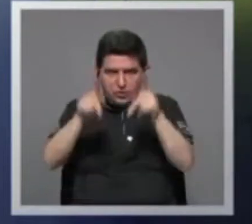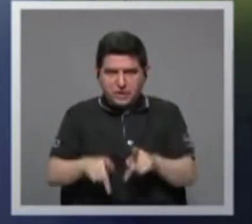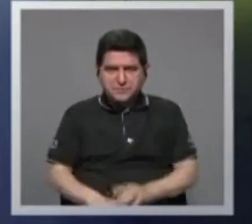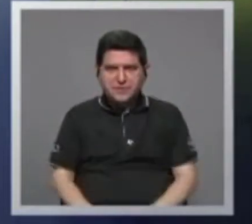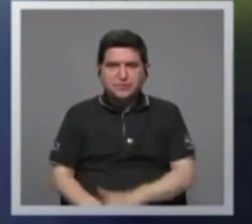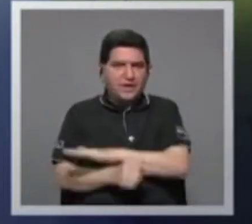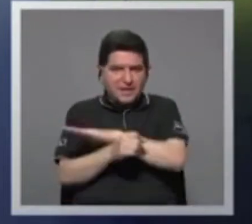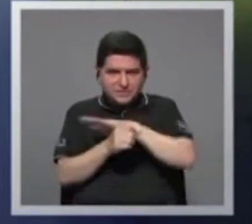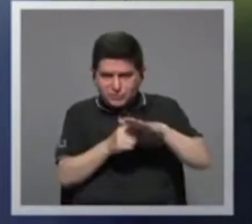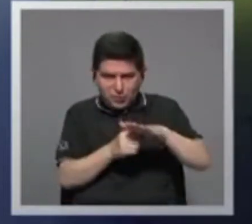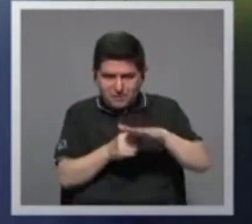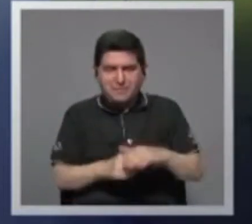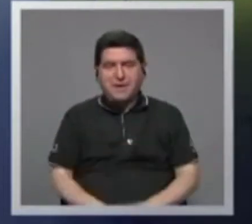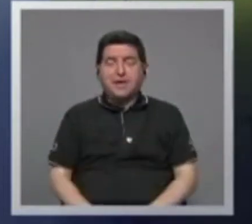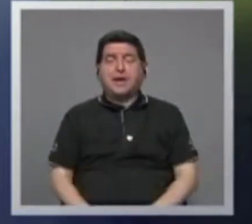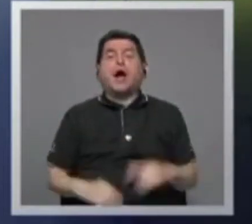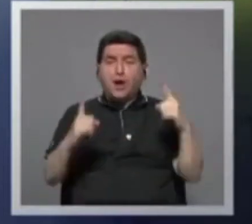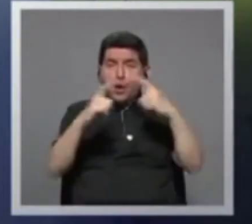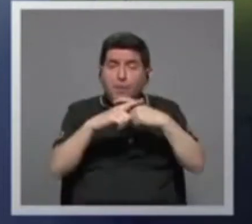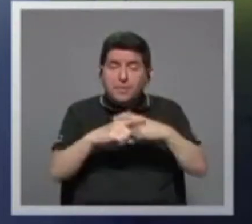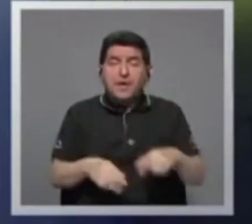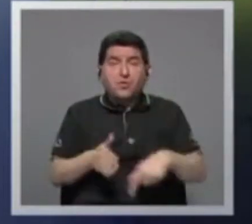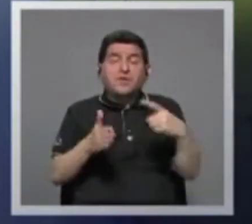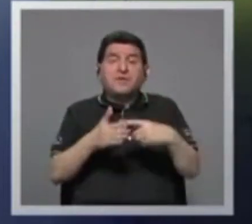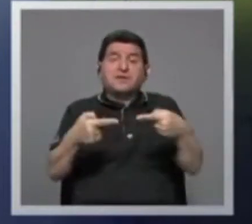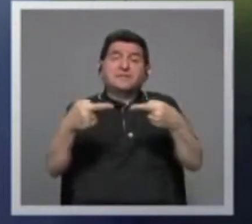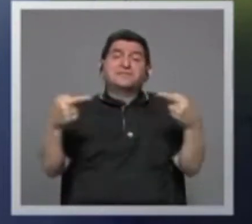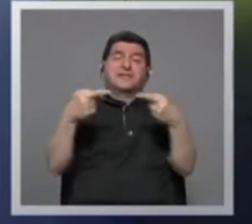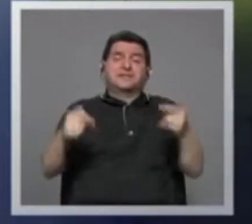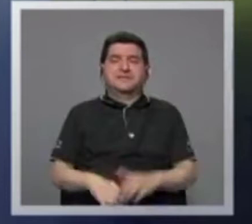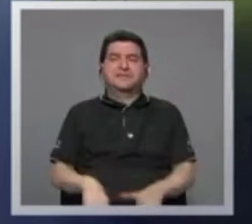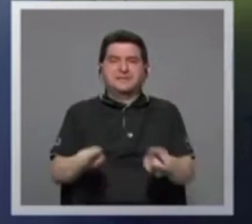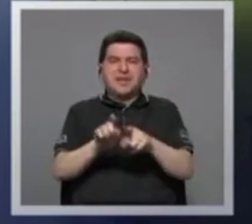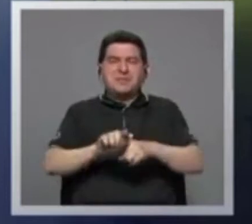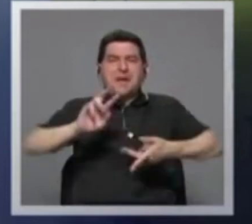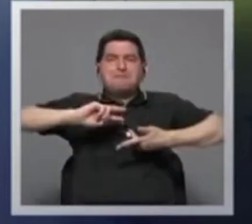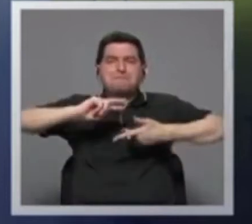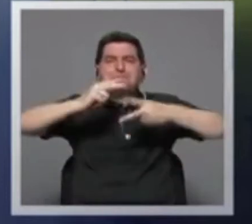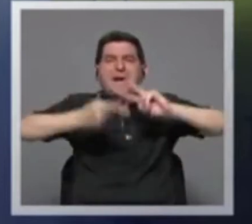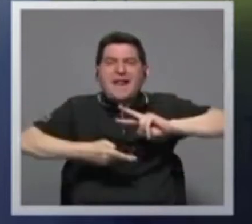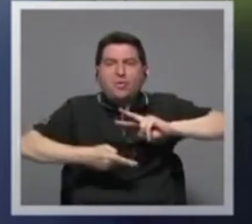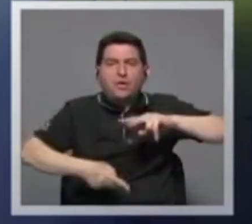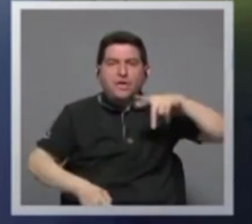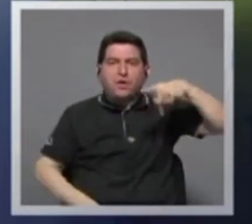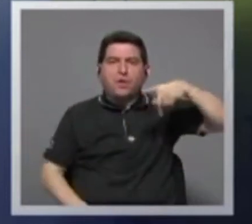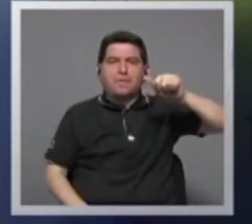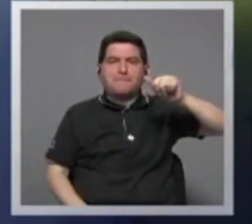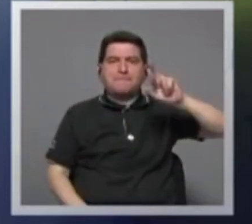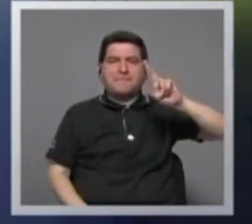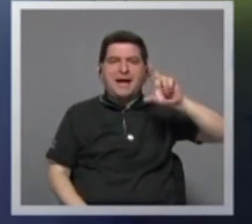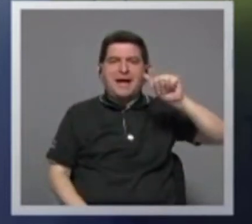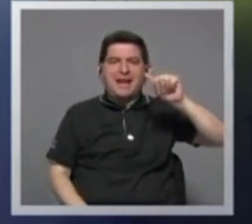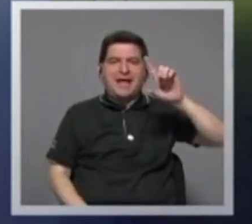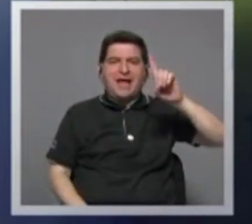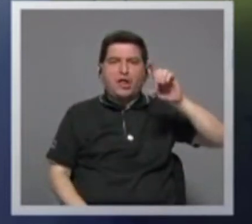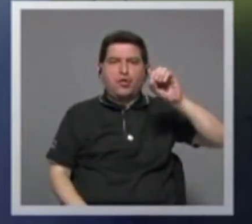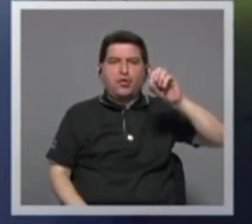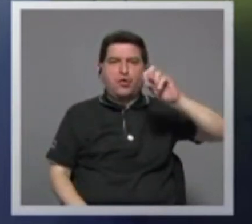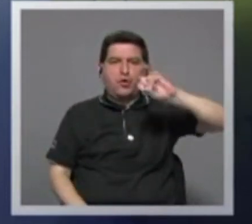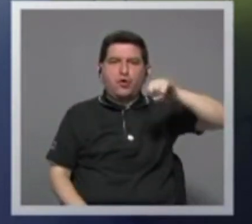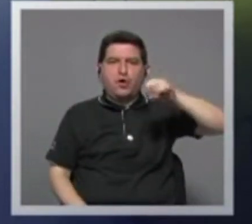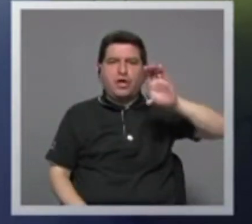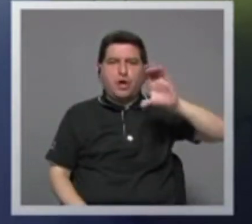todo complejo y contradictorio, ¿verdad? Paradójico incluso. Y eso que ocurre a nivel individual, imagínese usted cuando está